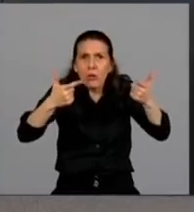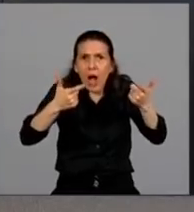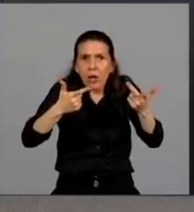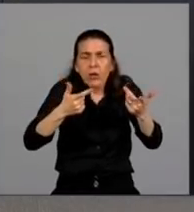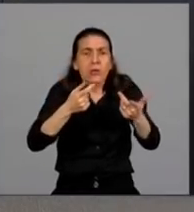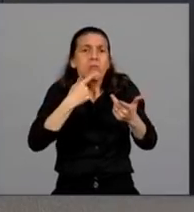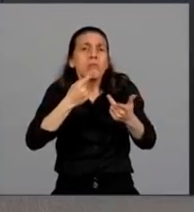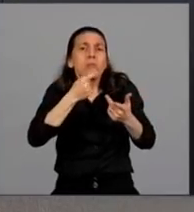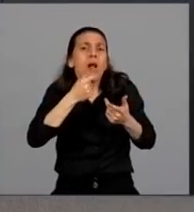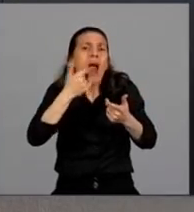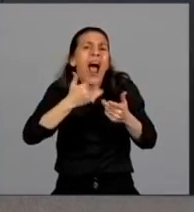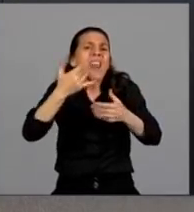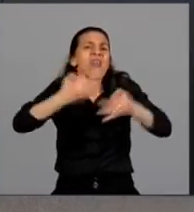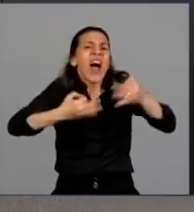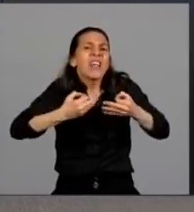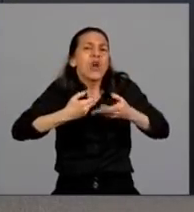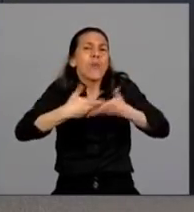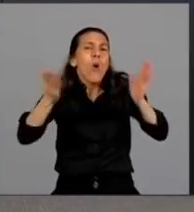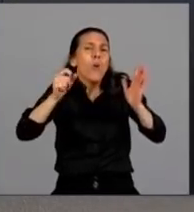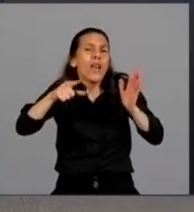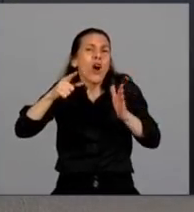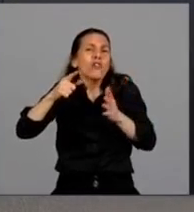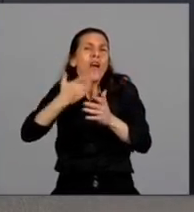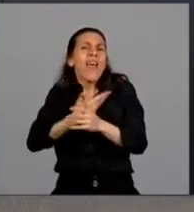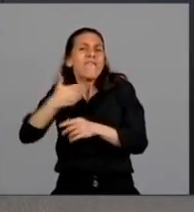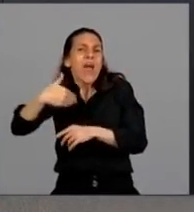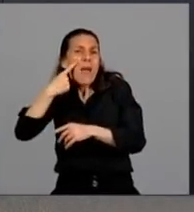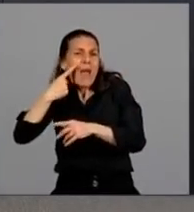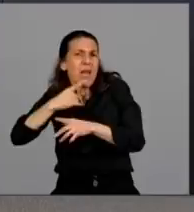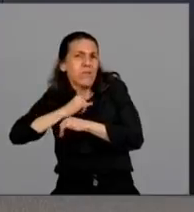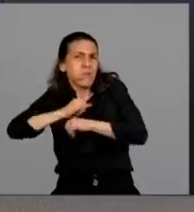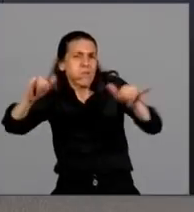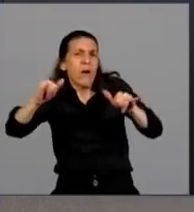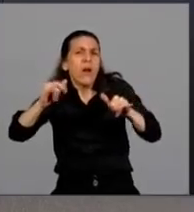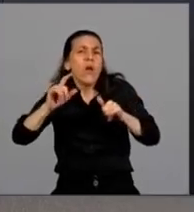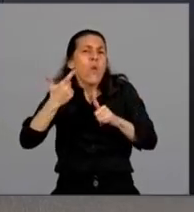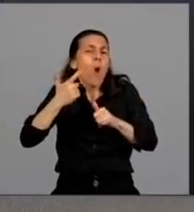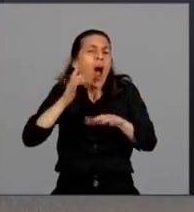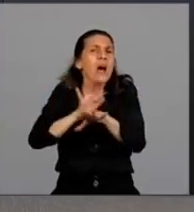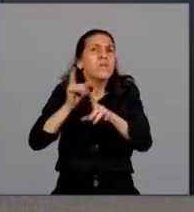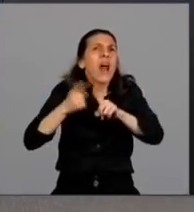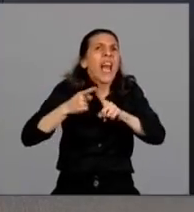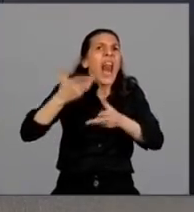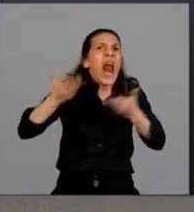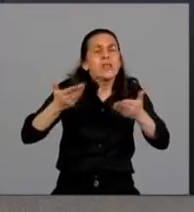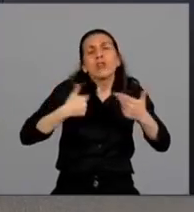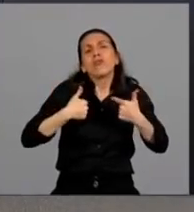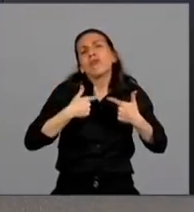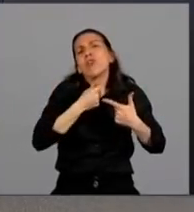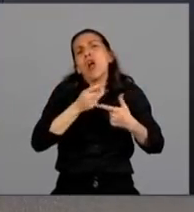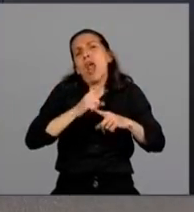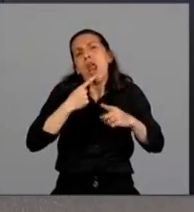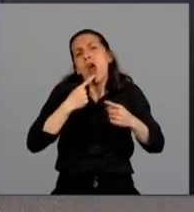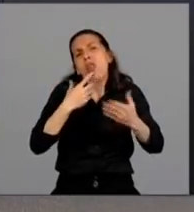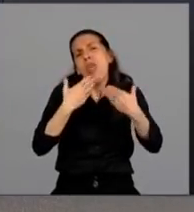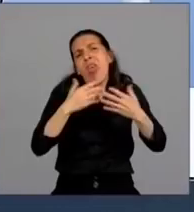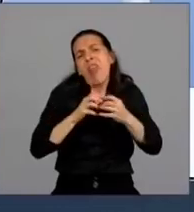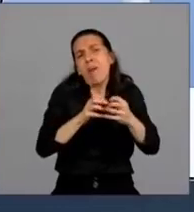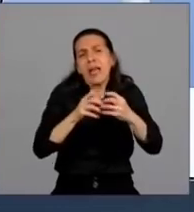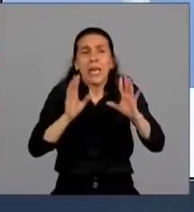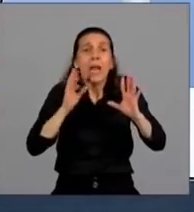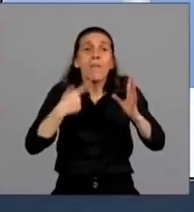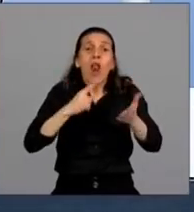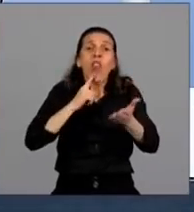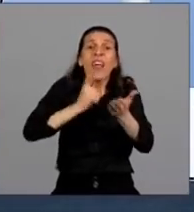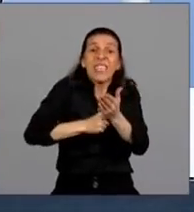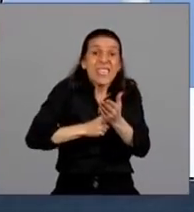viendo esos datos, son públicos del Fondo Monetario. O sea que no hay una correlación directa y no pretendo agotar la discusión. Sí quiero decir sobre las medidas que tomamos. El